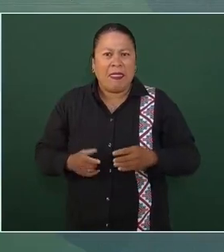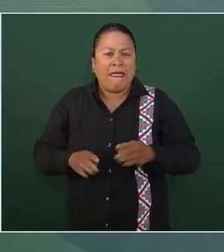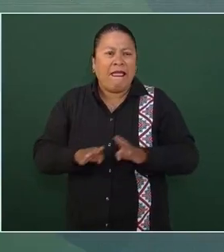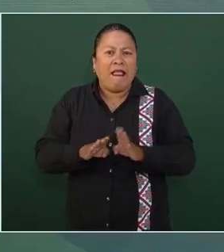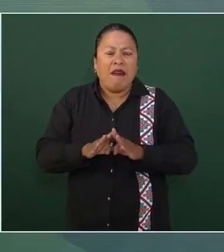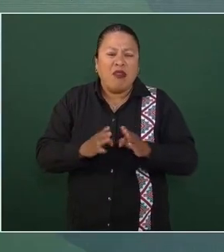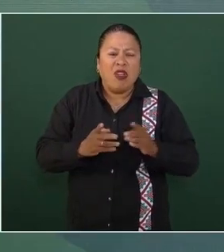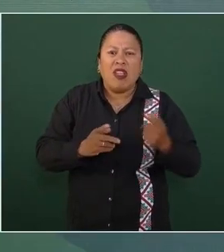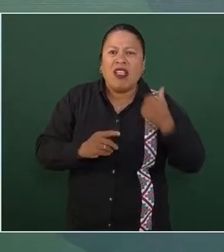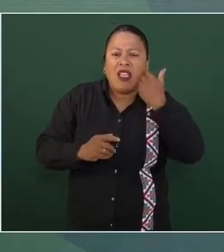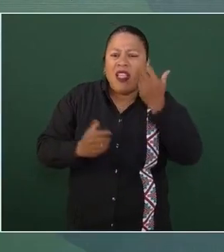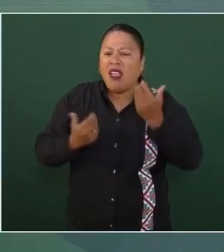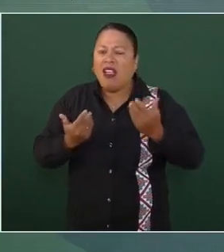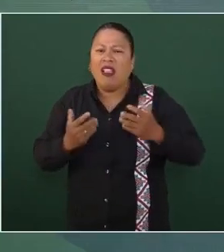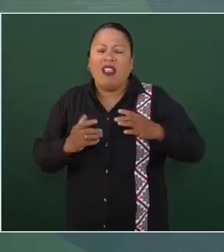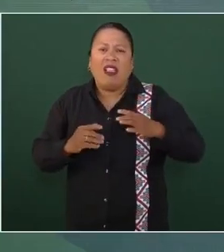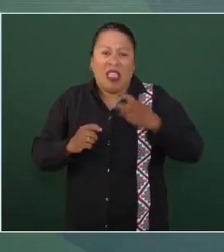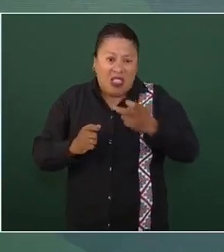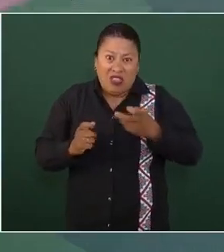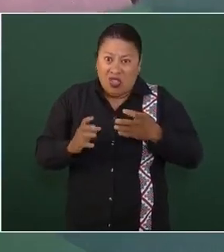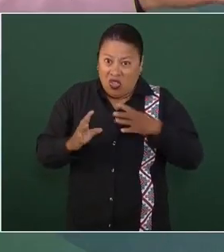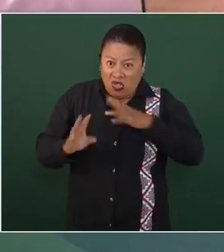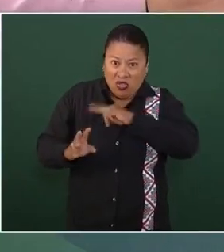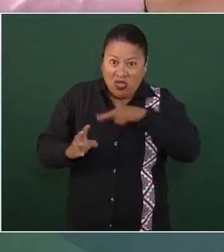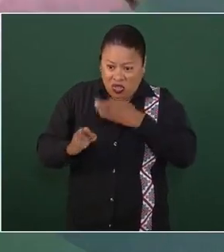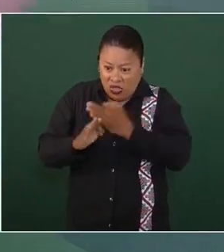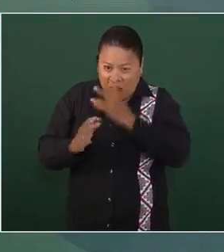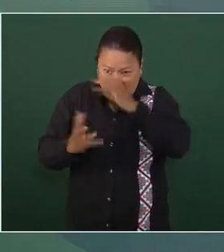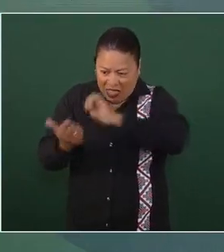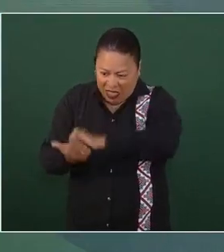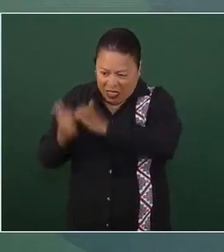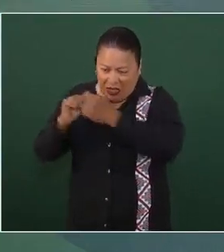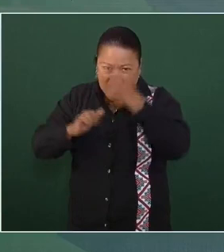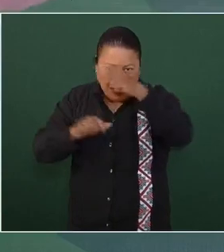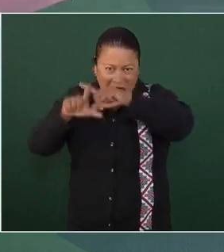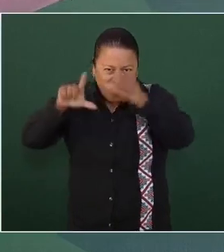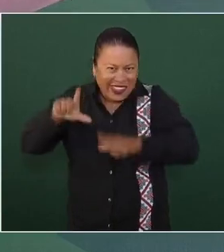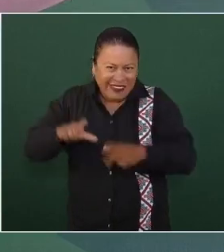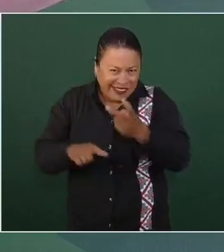acomodaticios vamos a llevar a cabo una transformación en México no